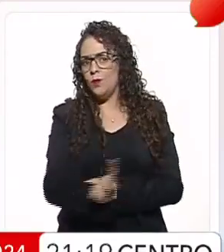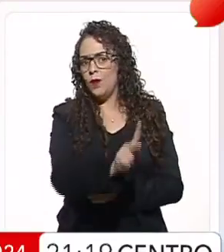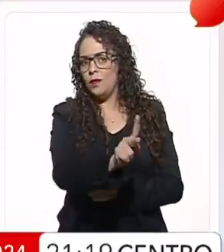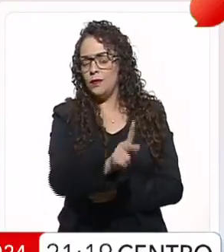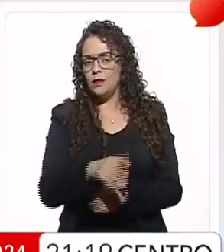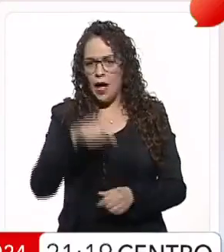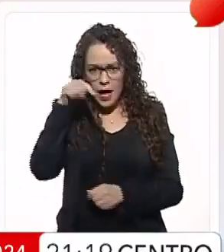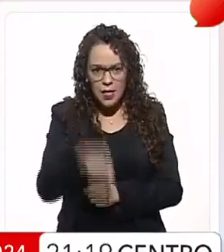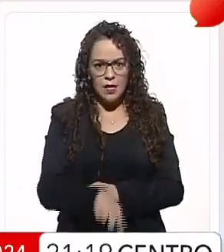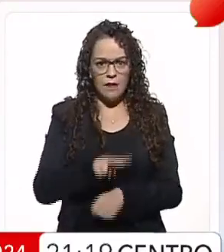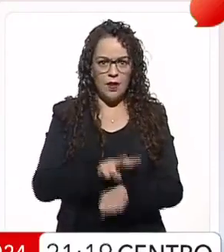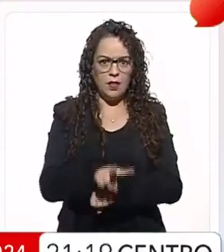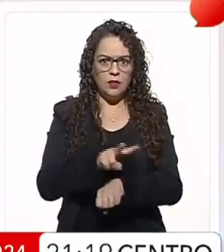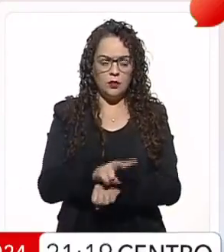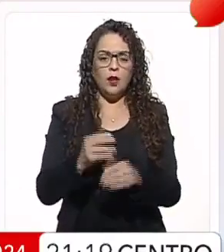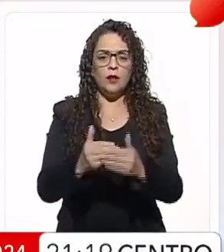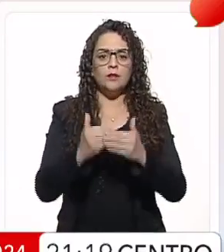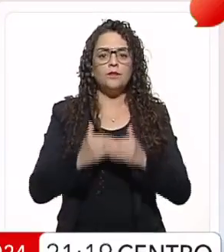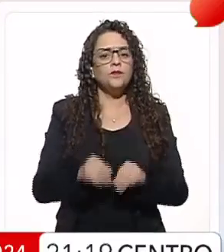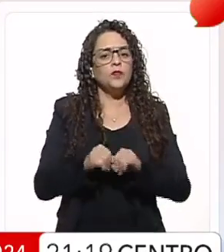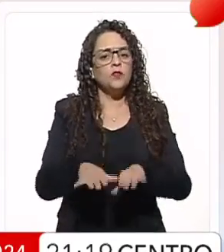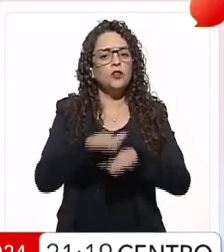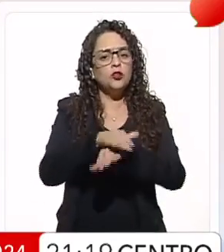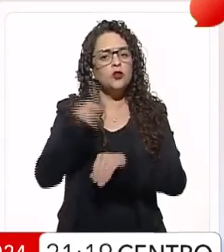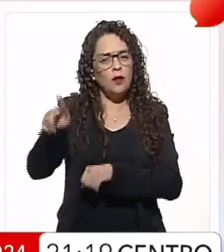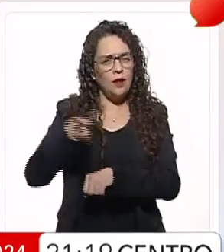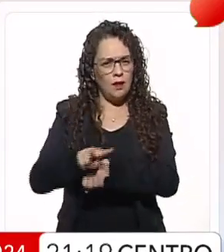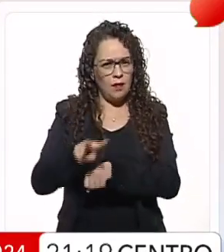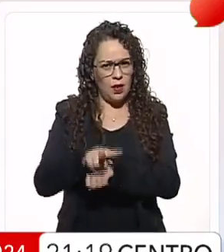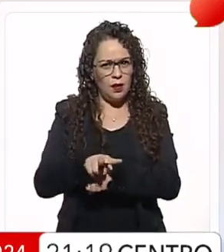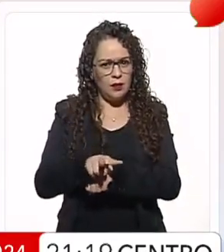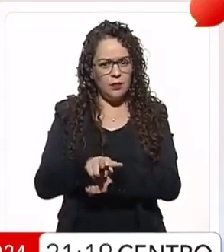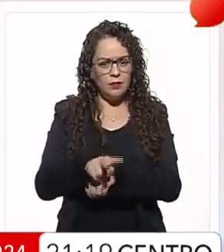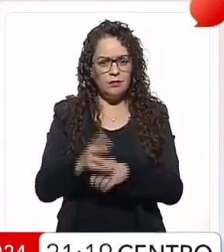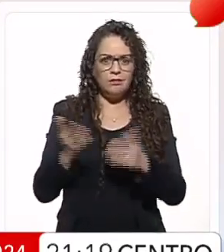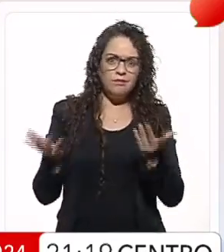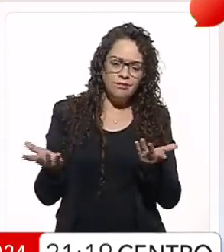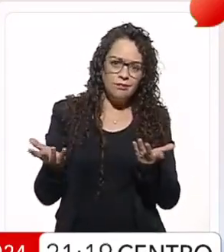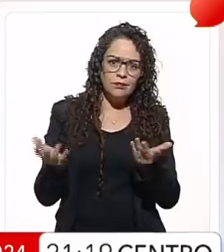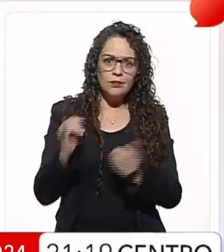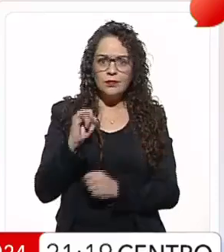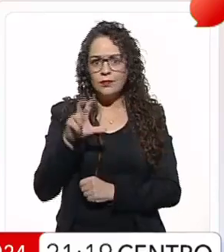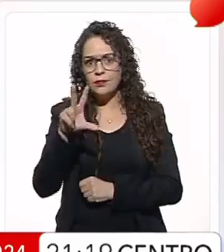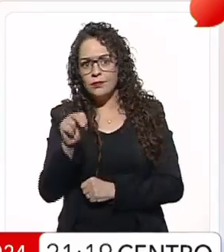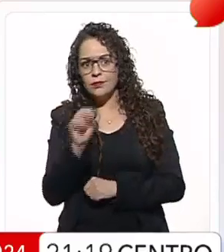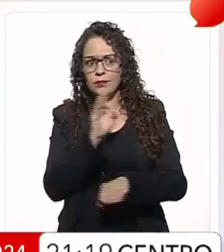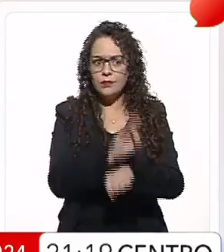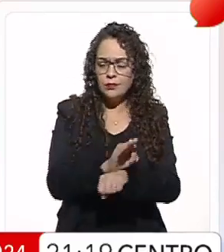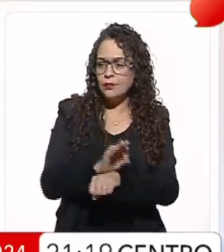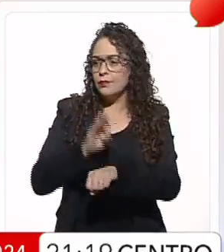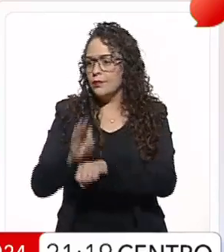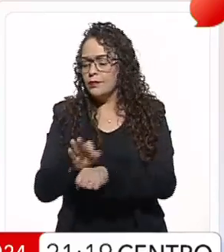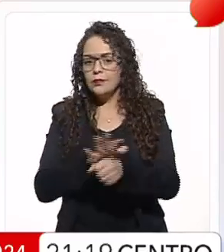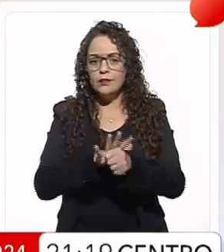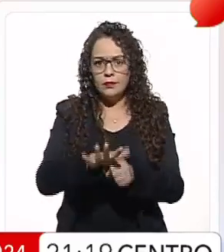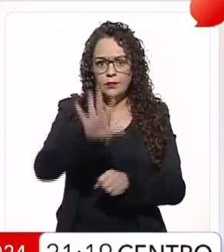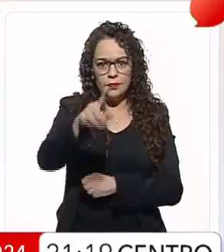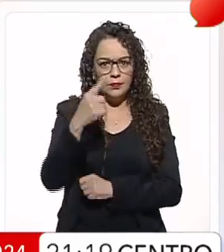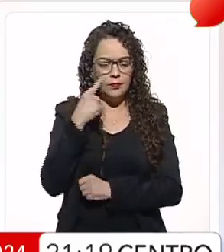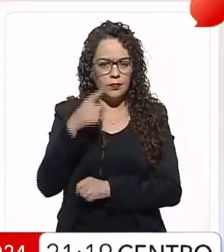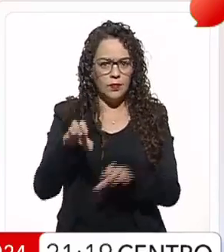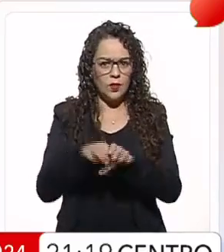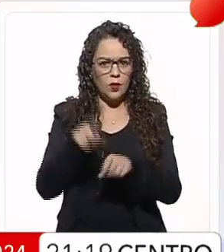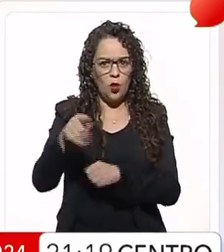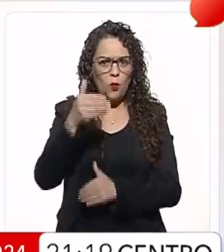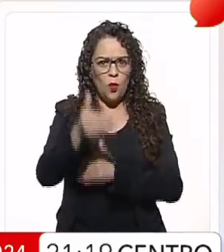Y hablando de la información sobre Venezuela que detona posicionamientos aquí y allá, uno de los rasgos de este proceso ha